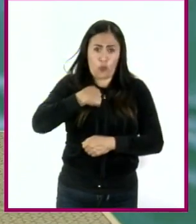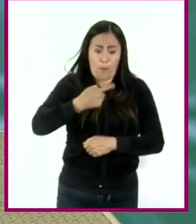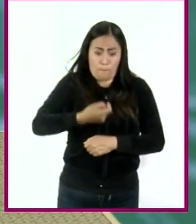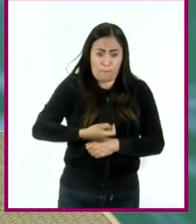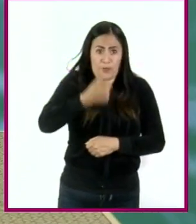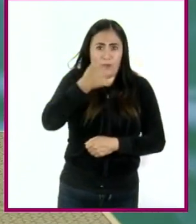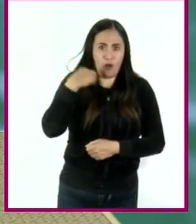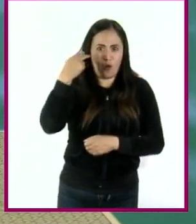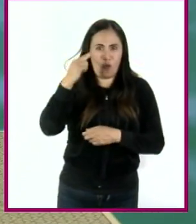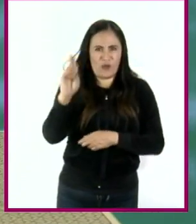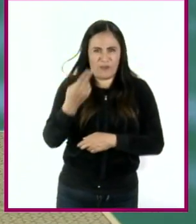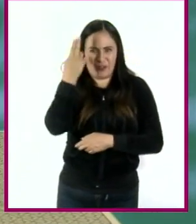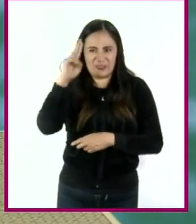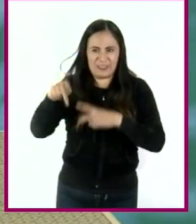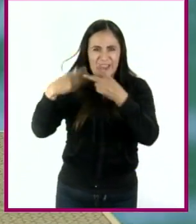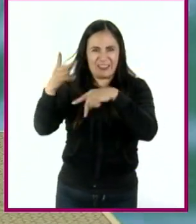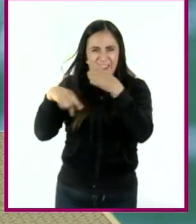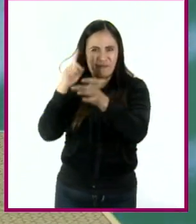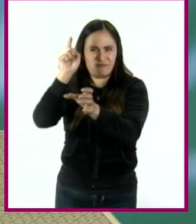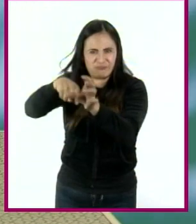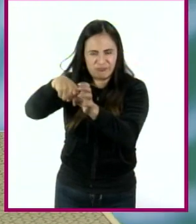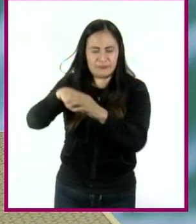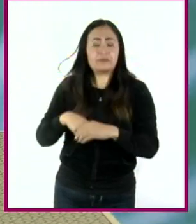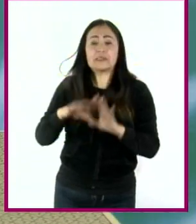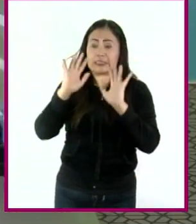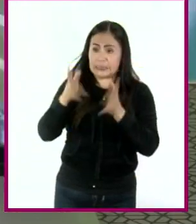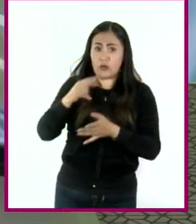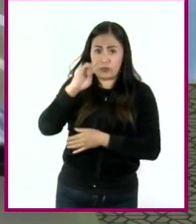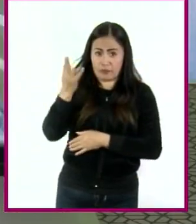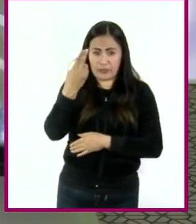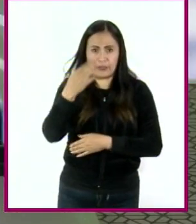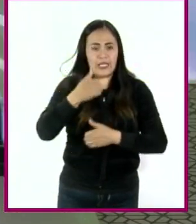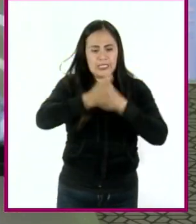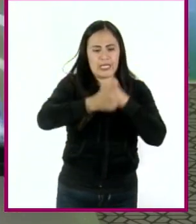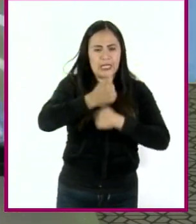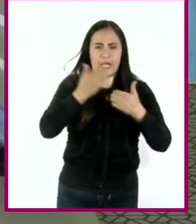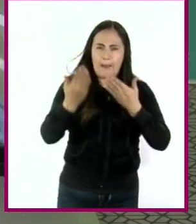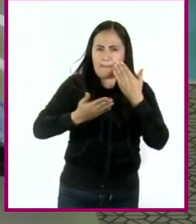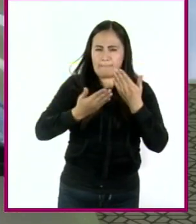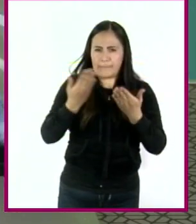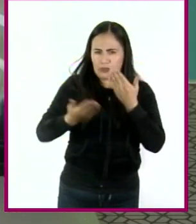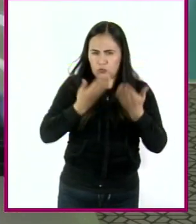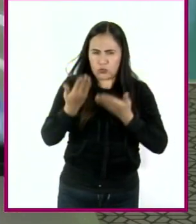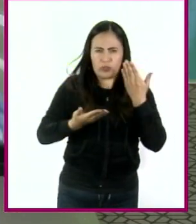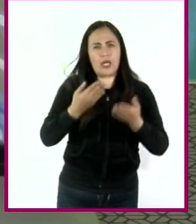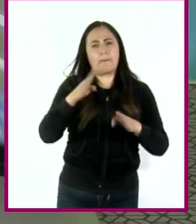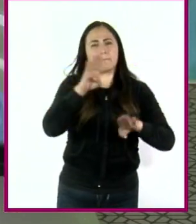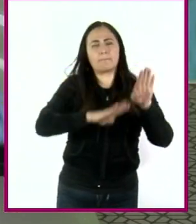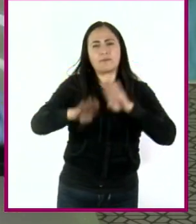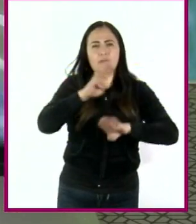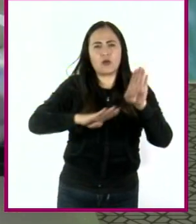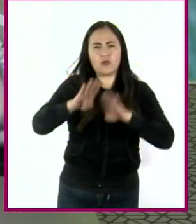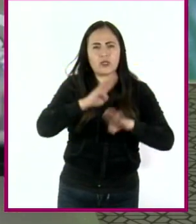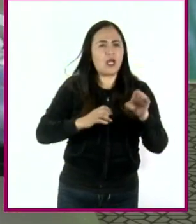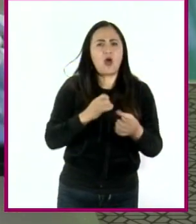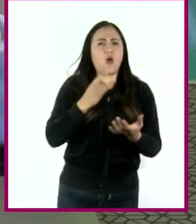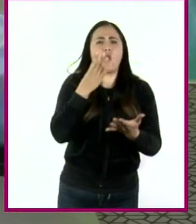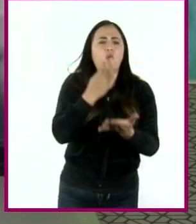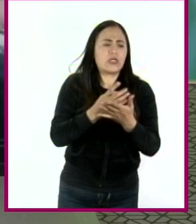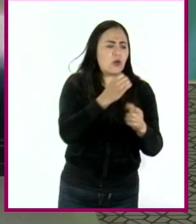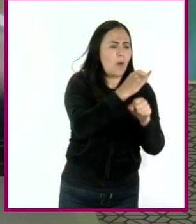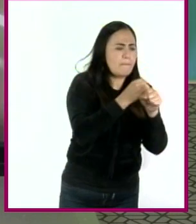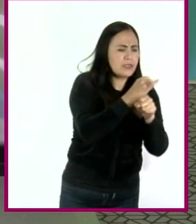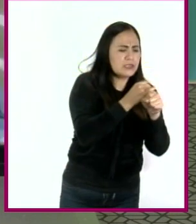Una vez en la universidad, pues estudié biología y no tenías más que la investigación y la docencia, no había